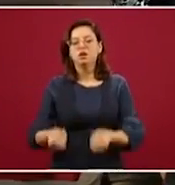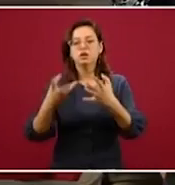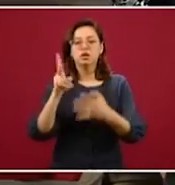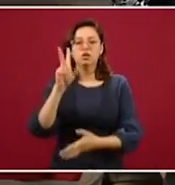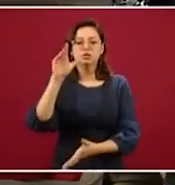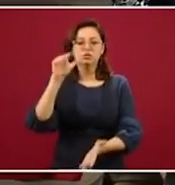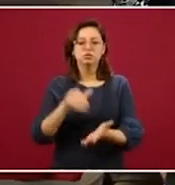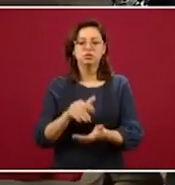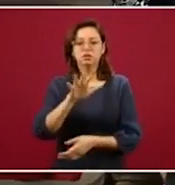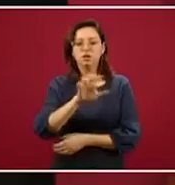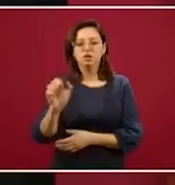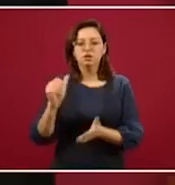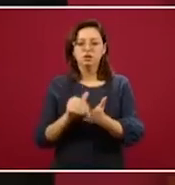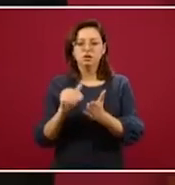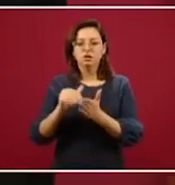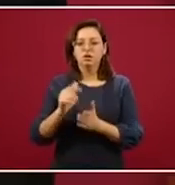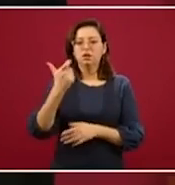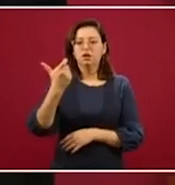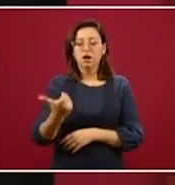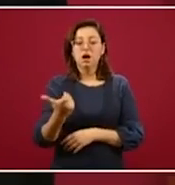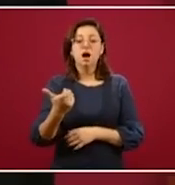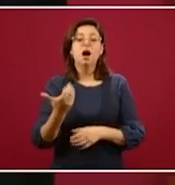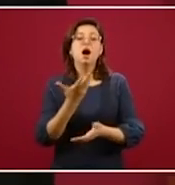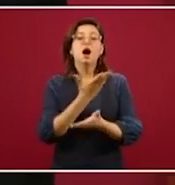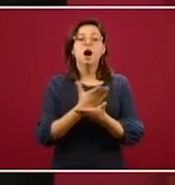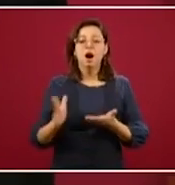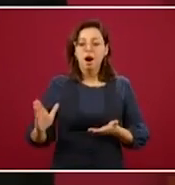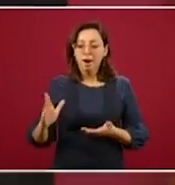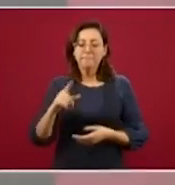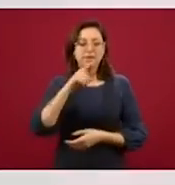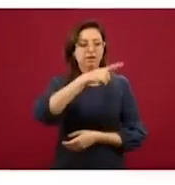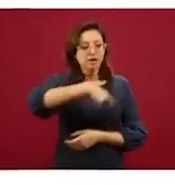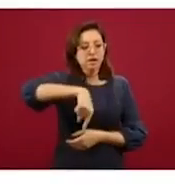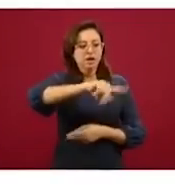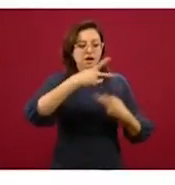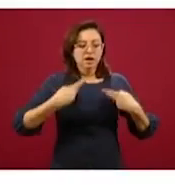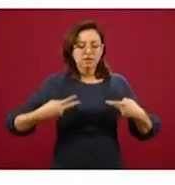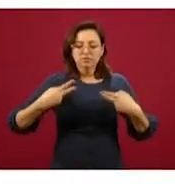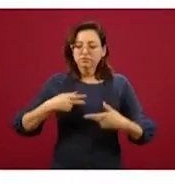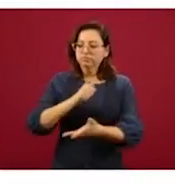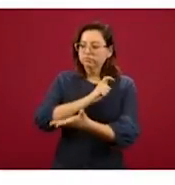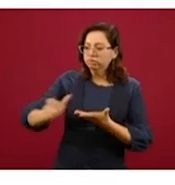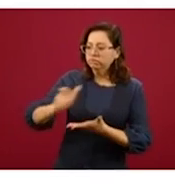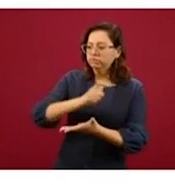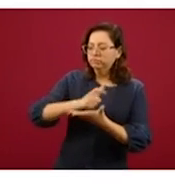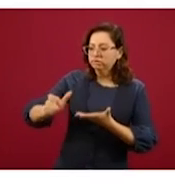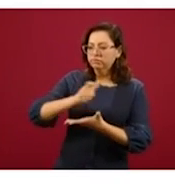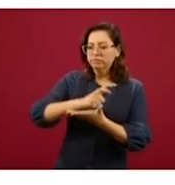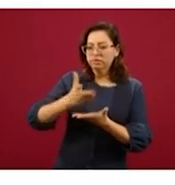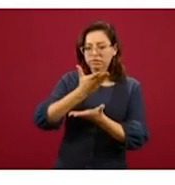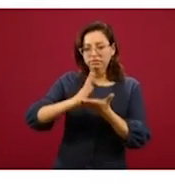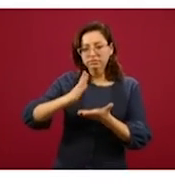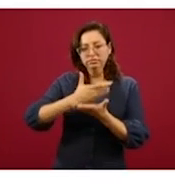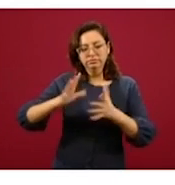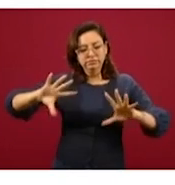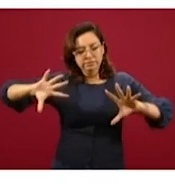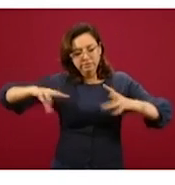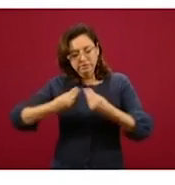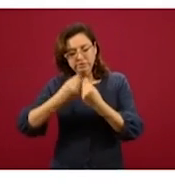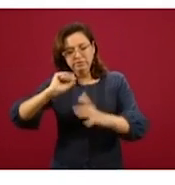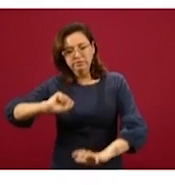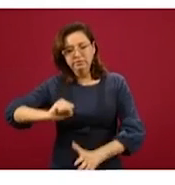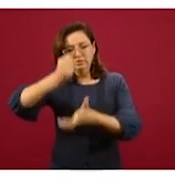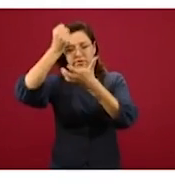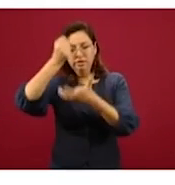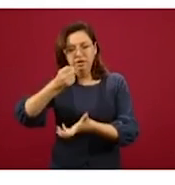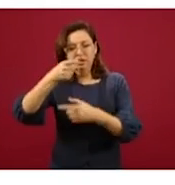le sumamos toda la bolsa que se está sumando por el pago de estos financiamientos, estamos viendo que vamos